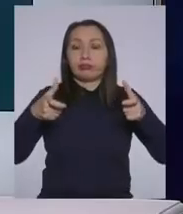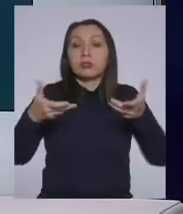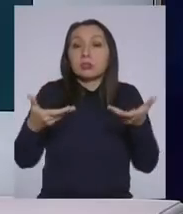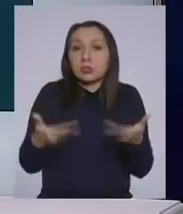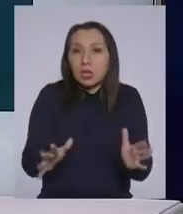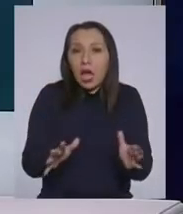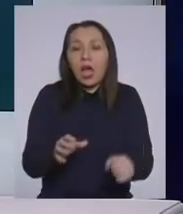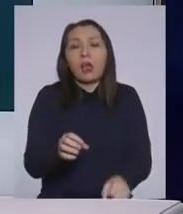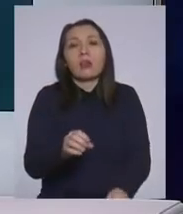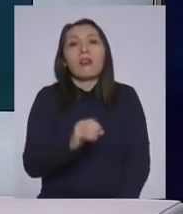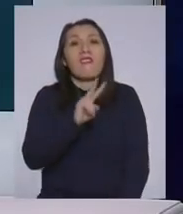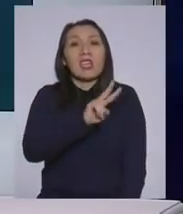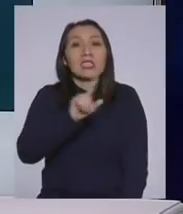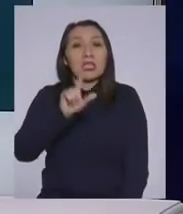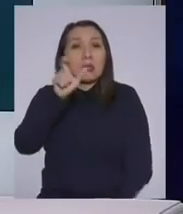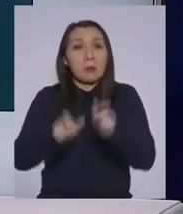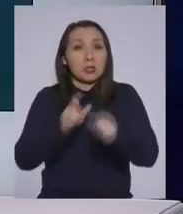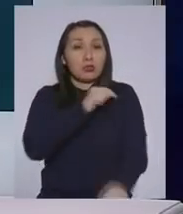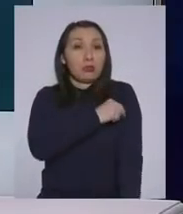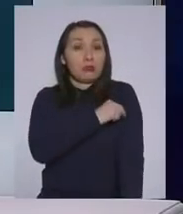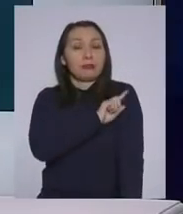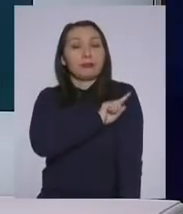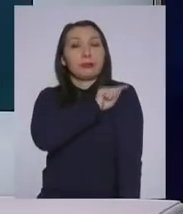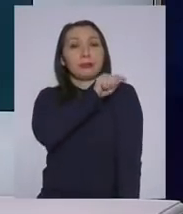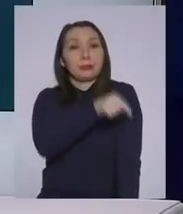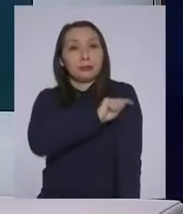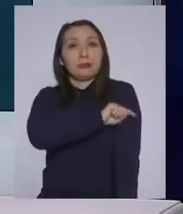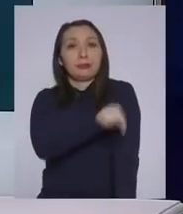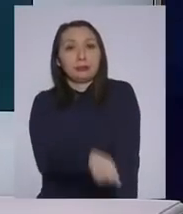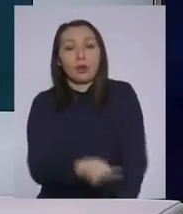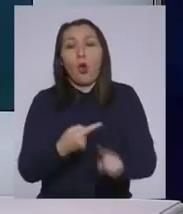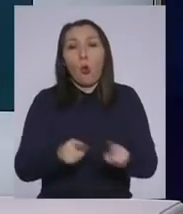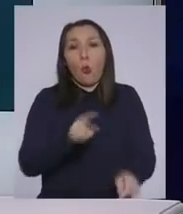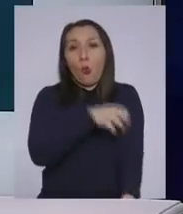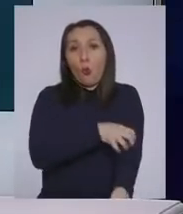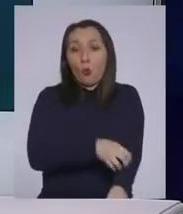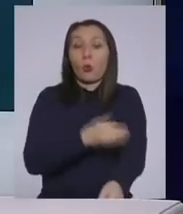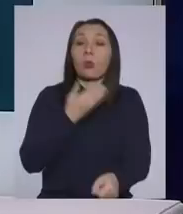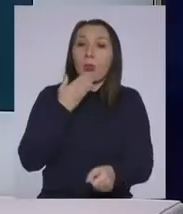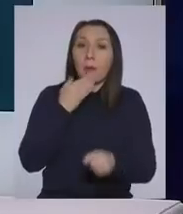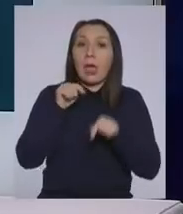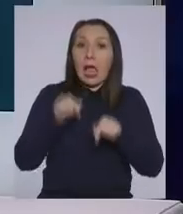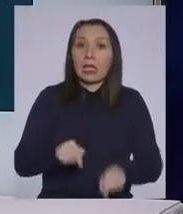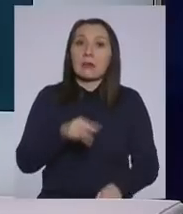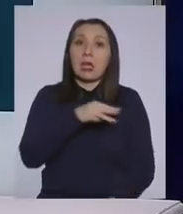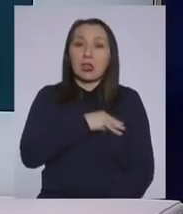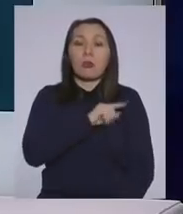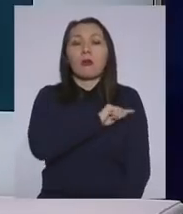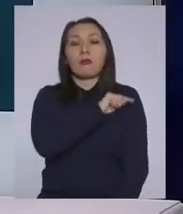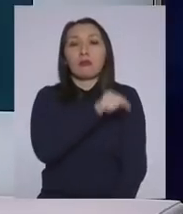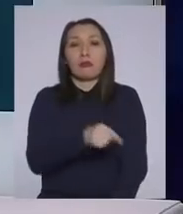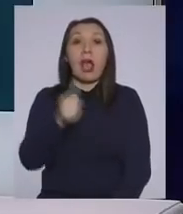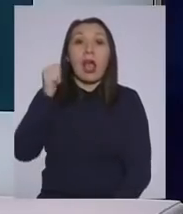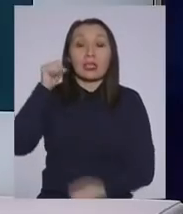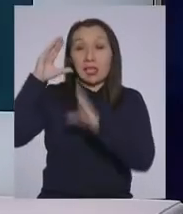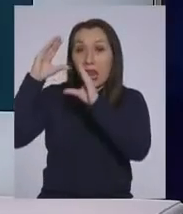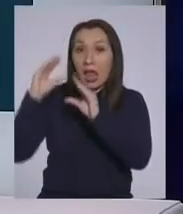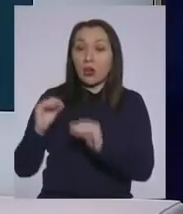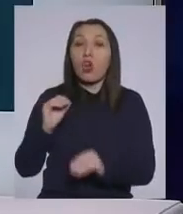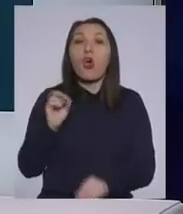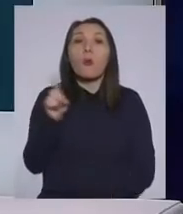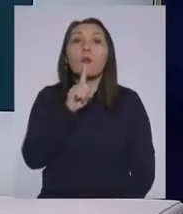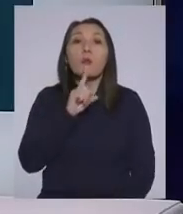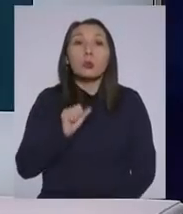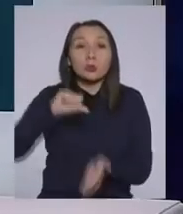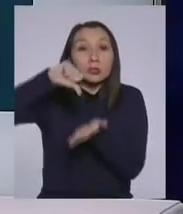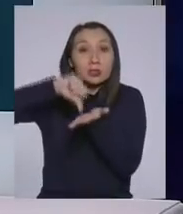ya hemos trasladado 27 personas hacia distintas regiones del país, incluso también aquí en la región metropolitana anoche, en la posta